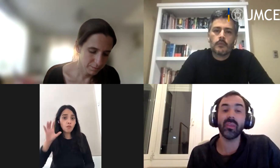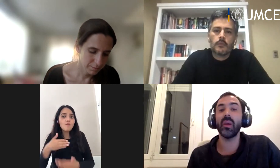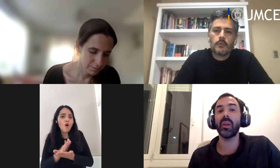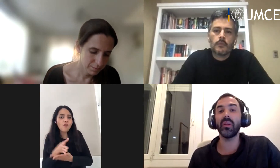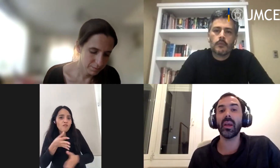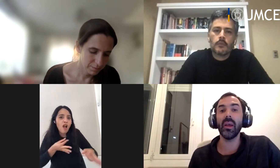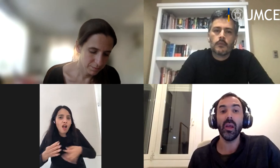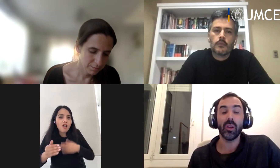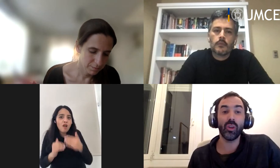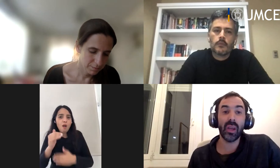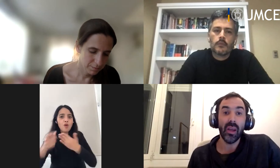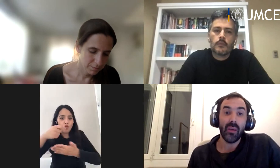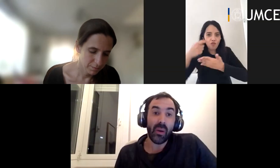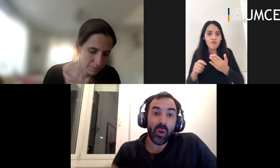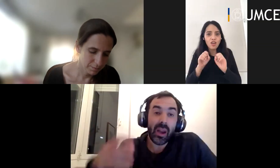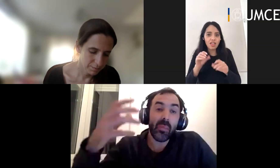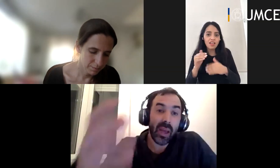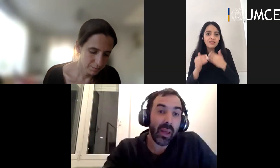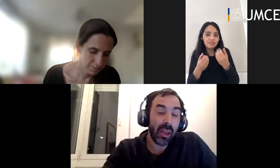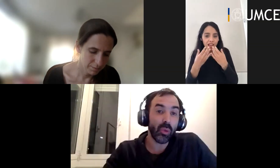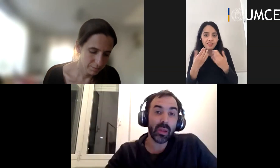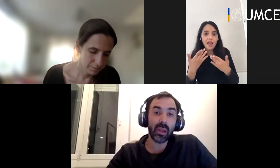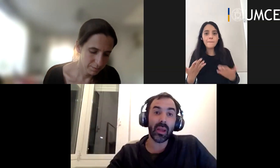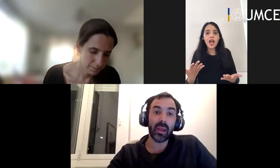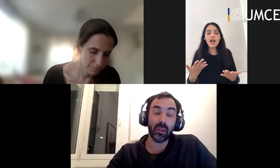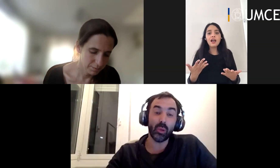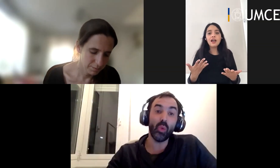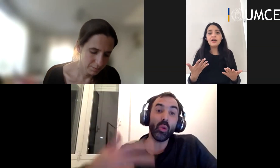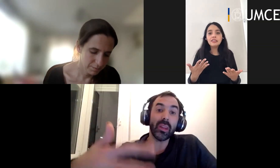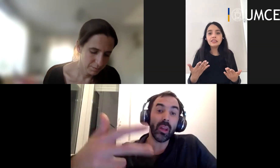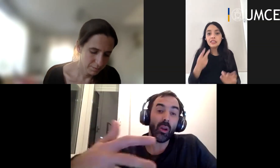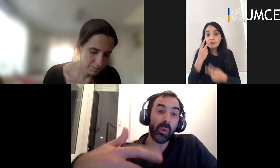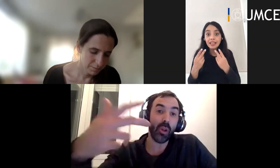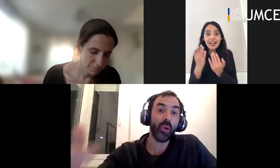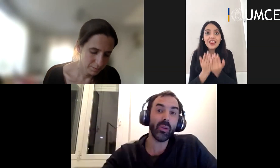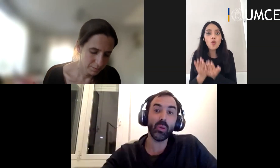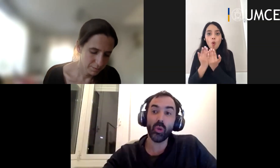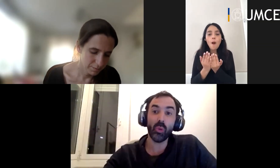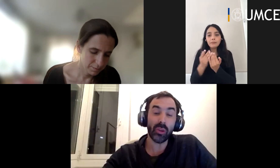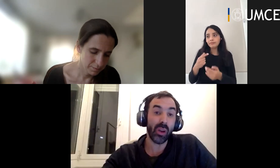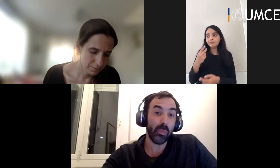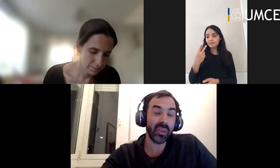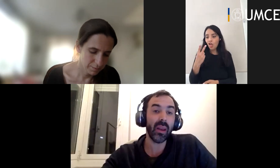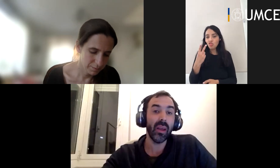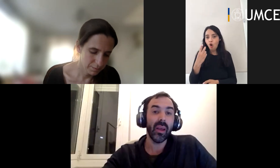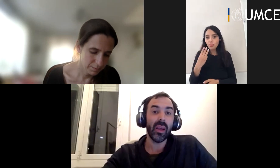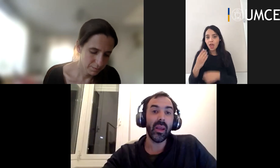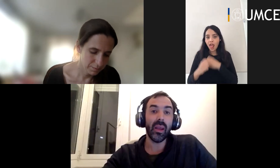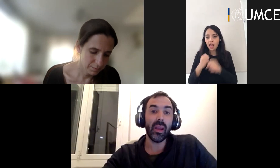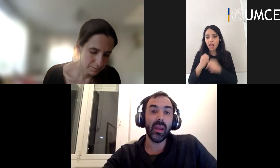de enseñanza y aprendizaje, donde va a poner la mirada el estudiante que estudió durante los primeros 2 años, estudió educación